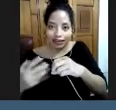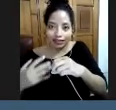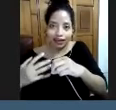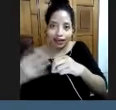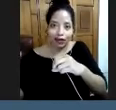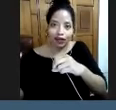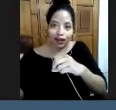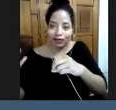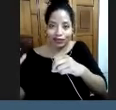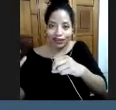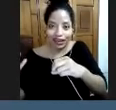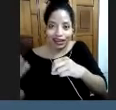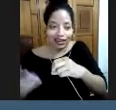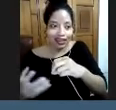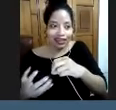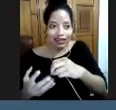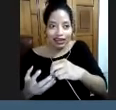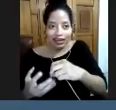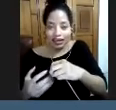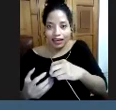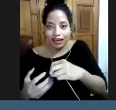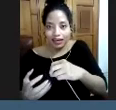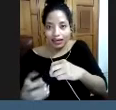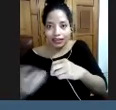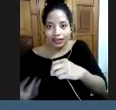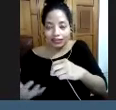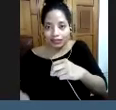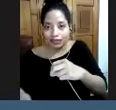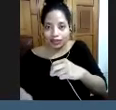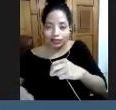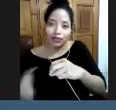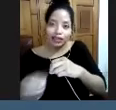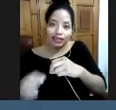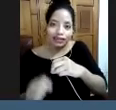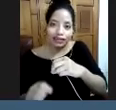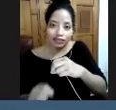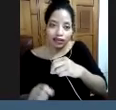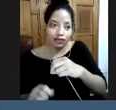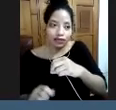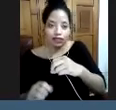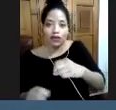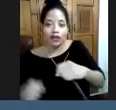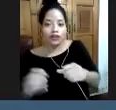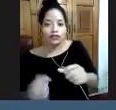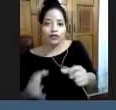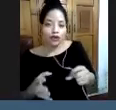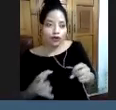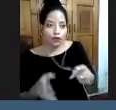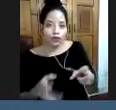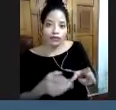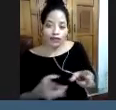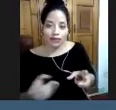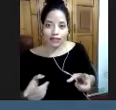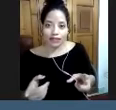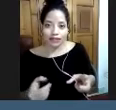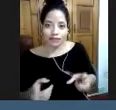a esta ola mundial de la digitalización de la educación. Pero la digitalización de la educación no